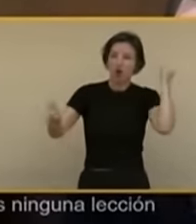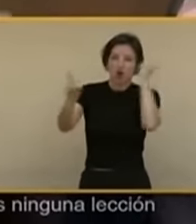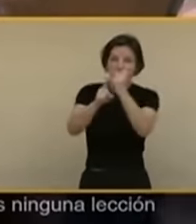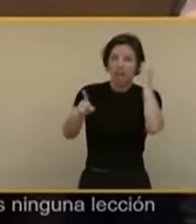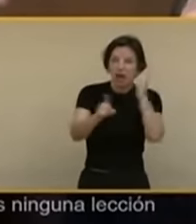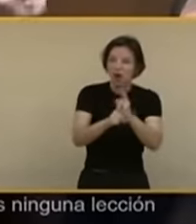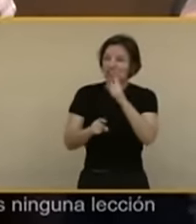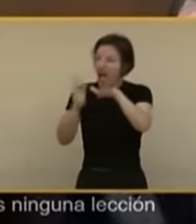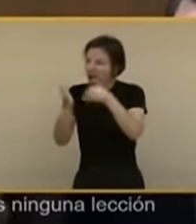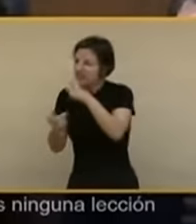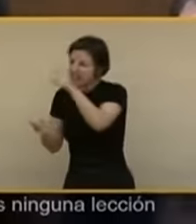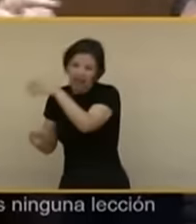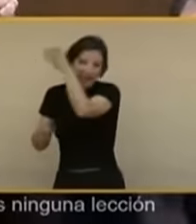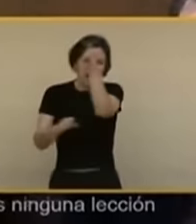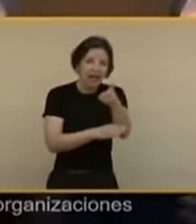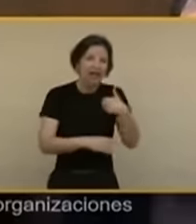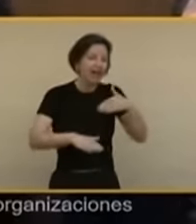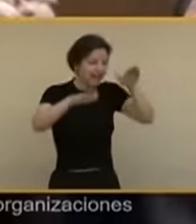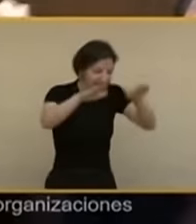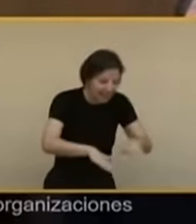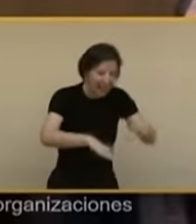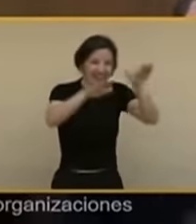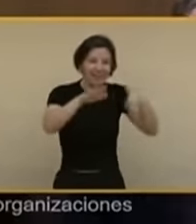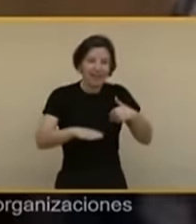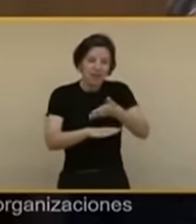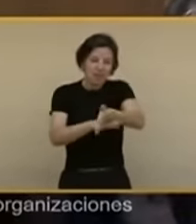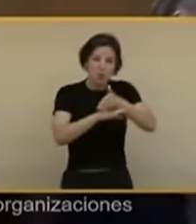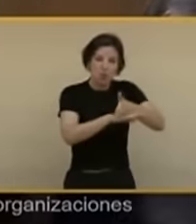ido a rendirle pleitesía al carnisero